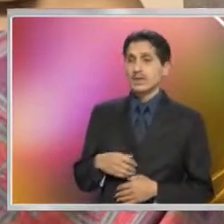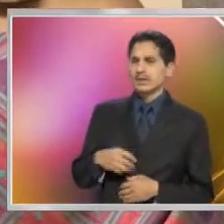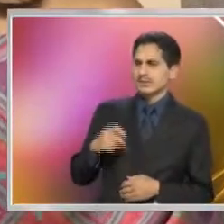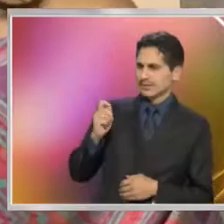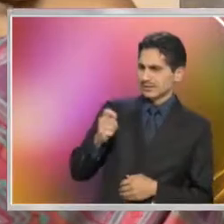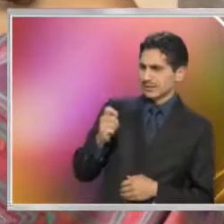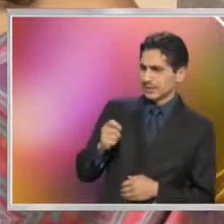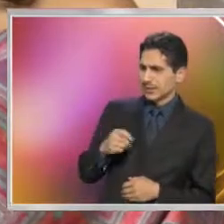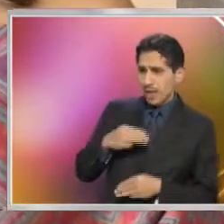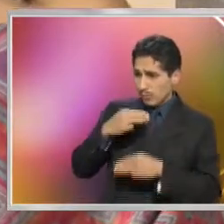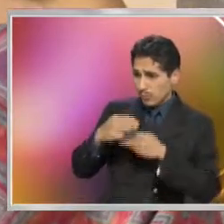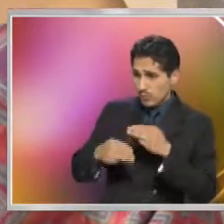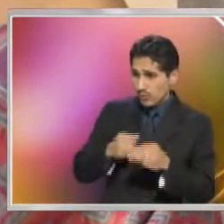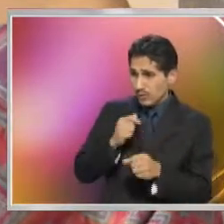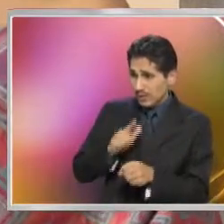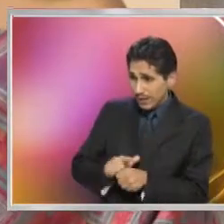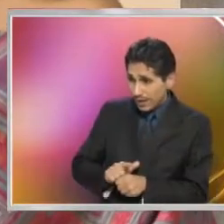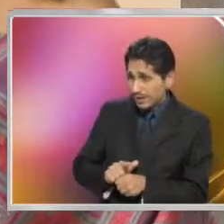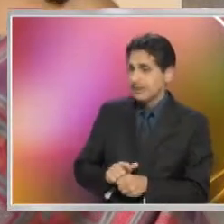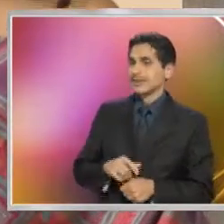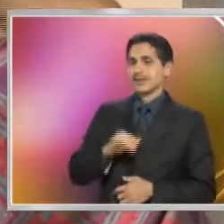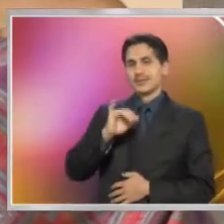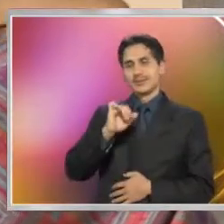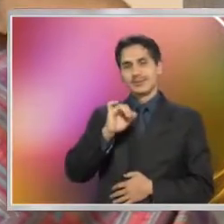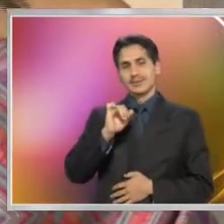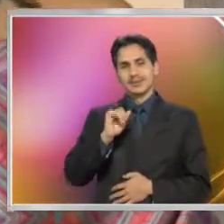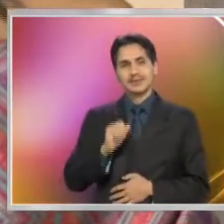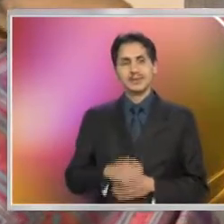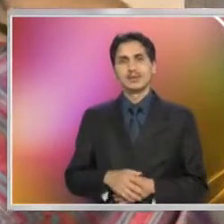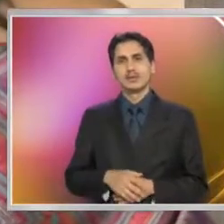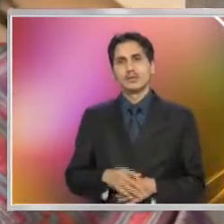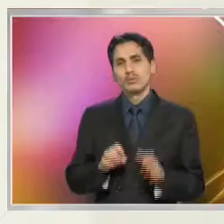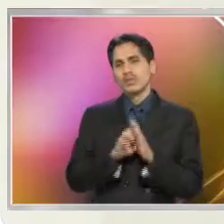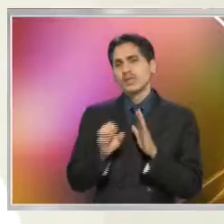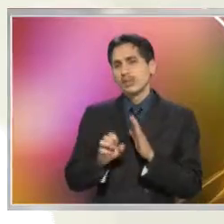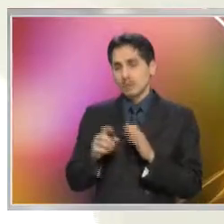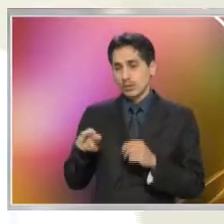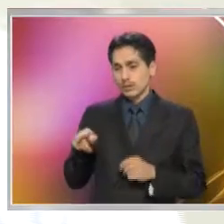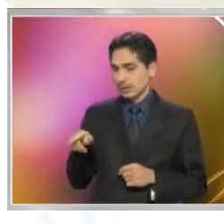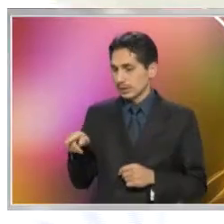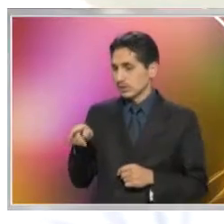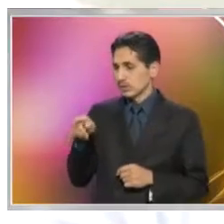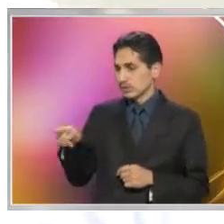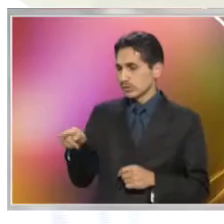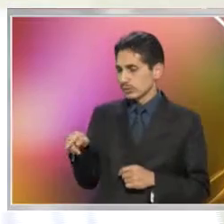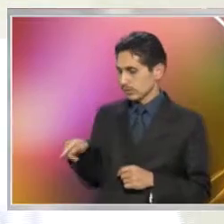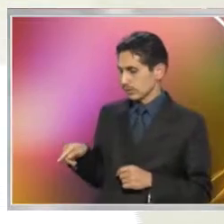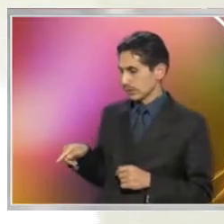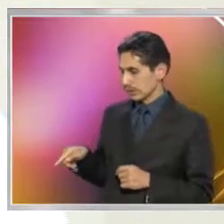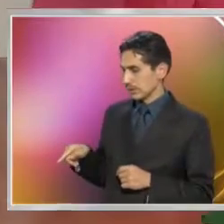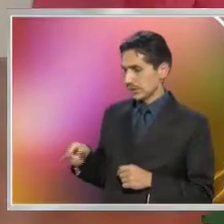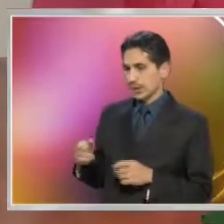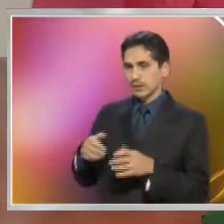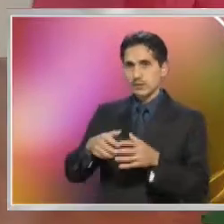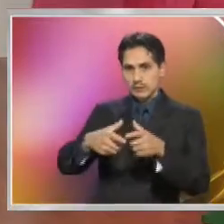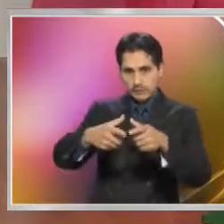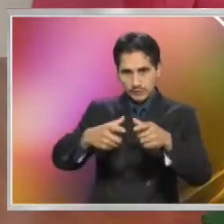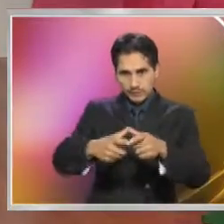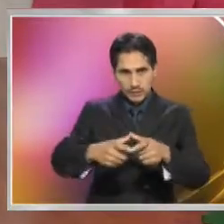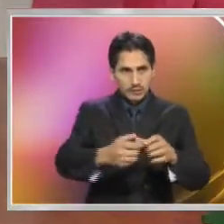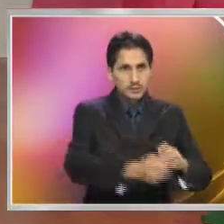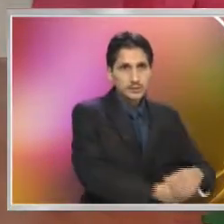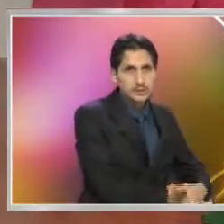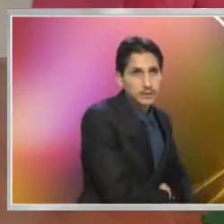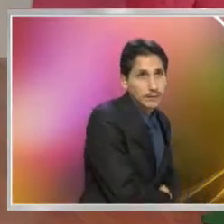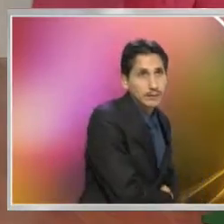somos terrenales, es este deporte de aventar el frisbee, por así decirlo. Así es, este es- disco. Que suena oye bonito y bien Claro. sencillo, ¿eh? Así Como nada más